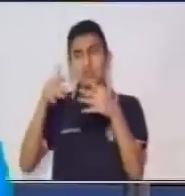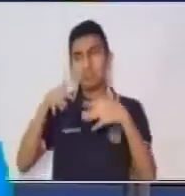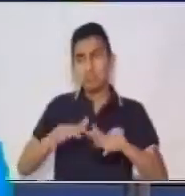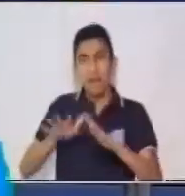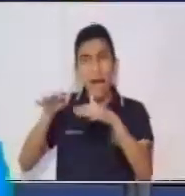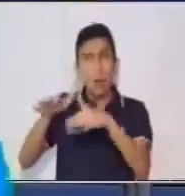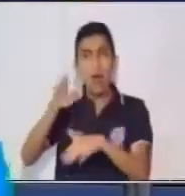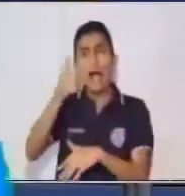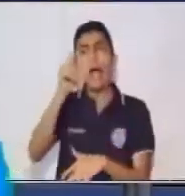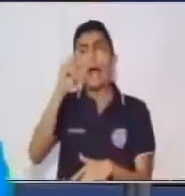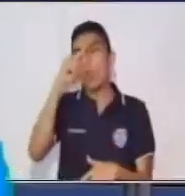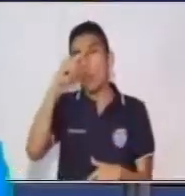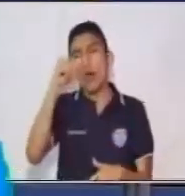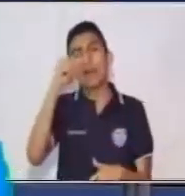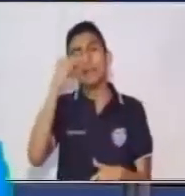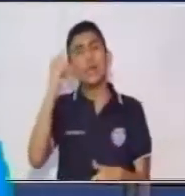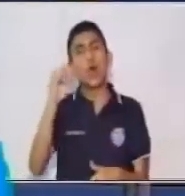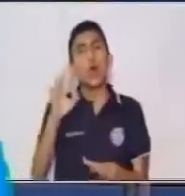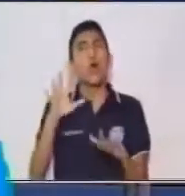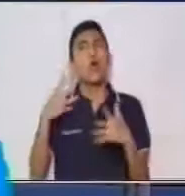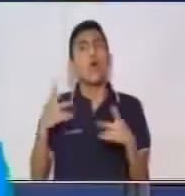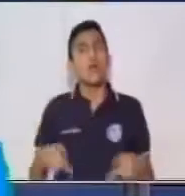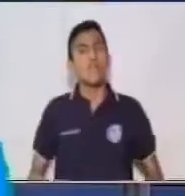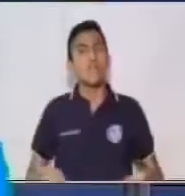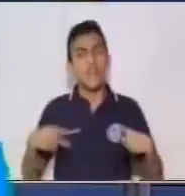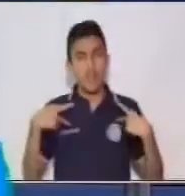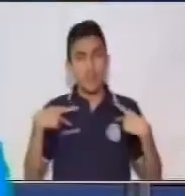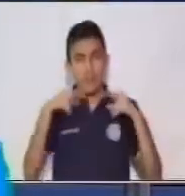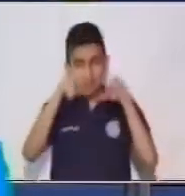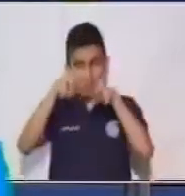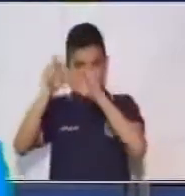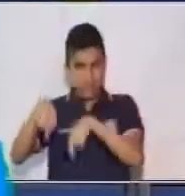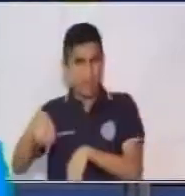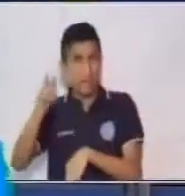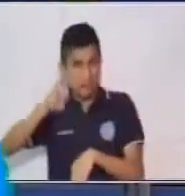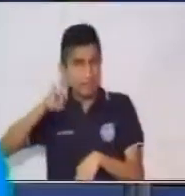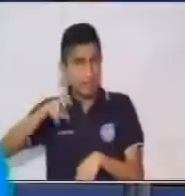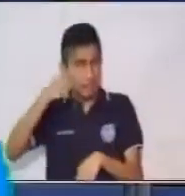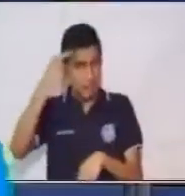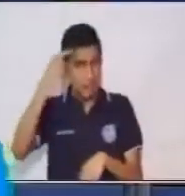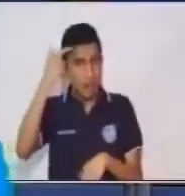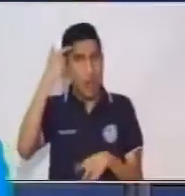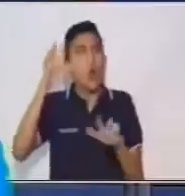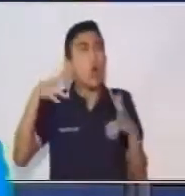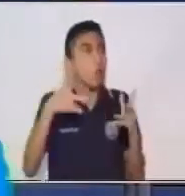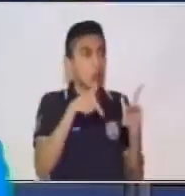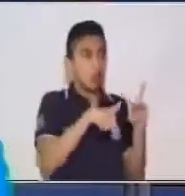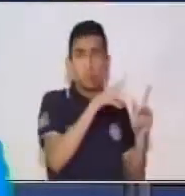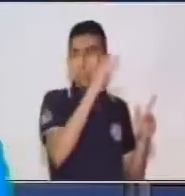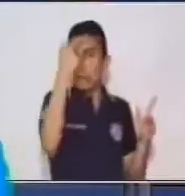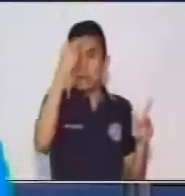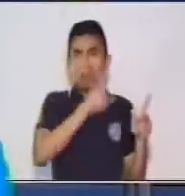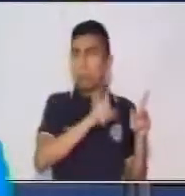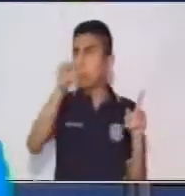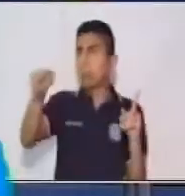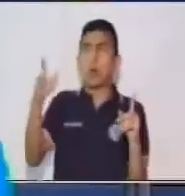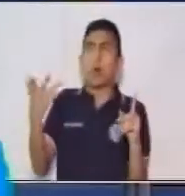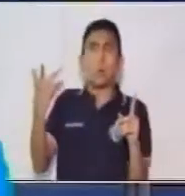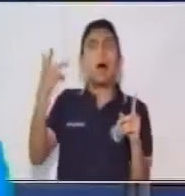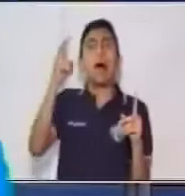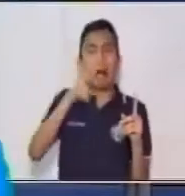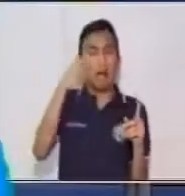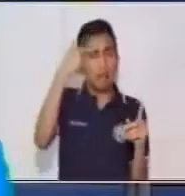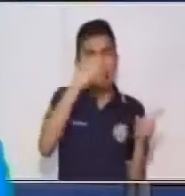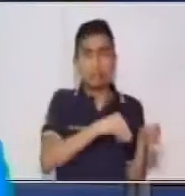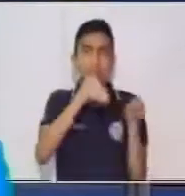utilidad para la vida de todos los humanos. Muy bien, vamos a iniciar. Pide a un adulto que